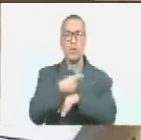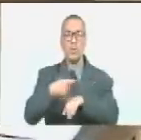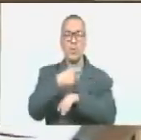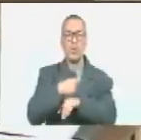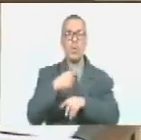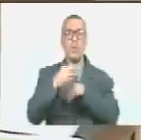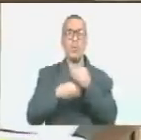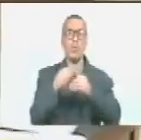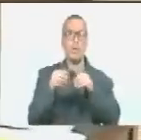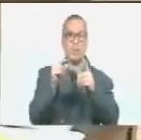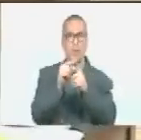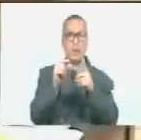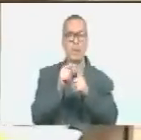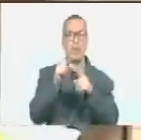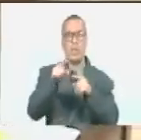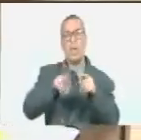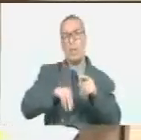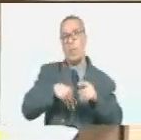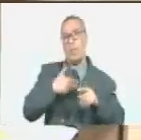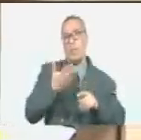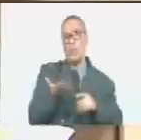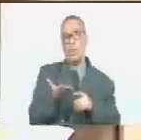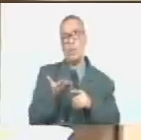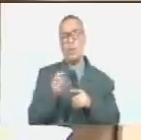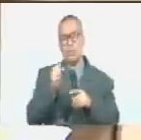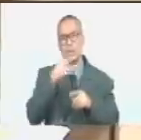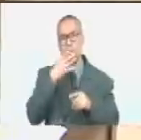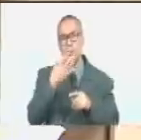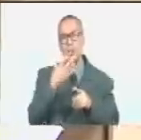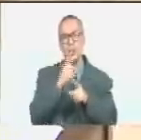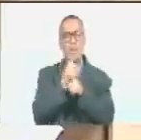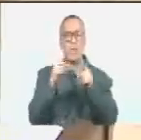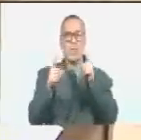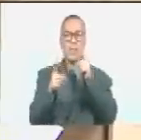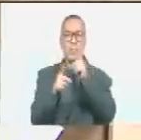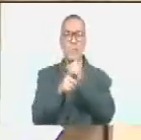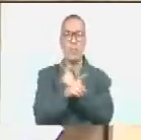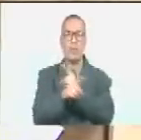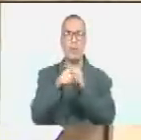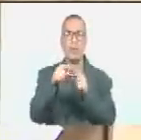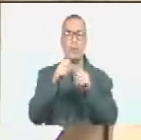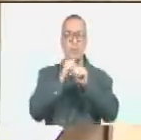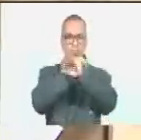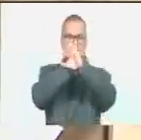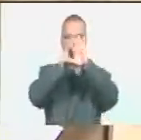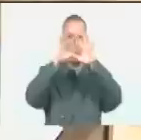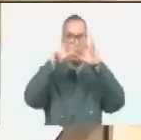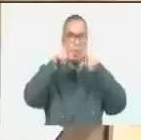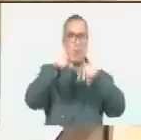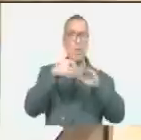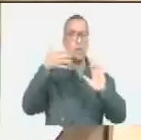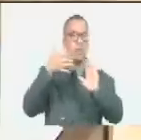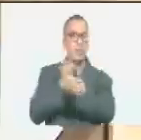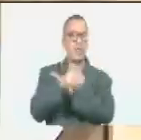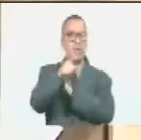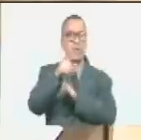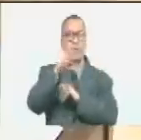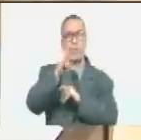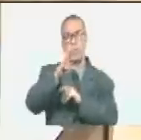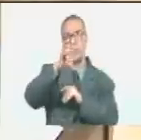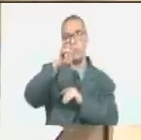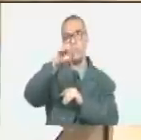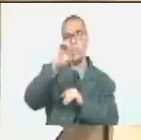a buscar palabras que fueran las adecuadas para sustituir y dejar claro el significado de la palabra